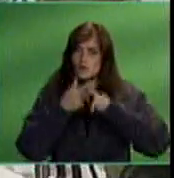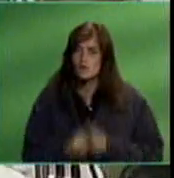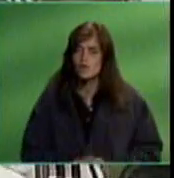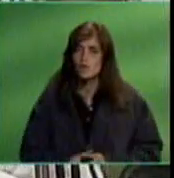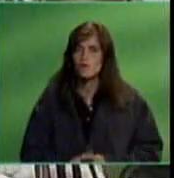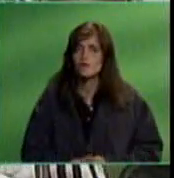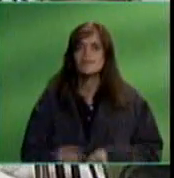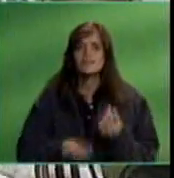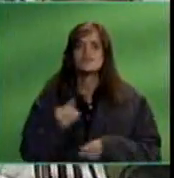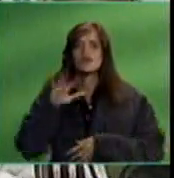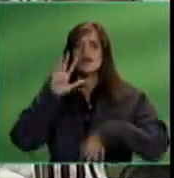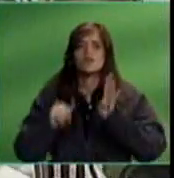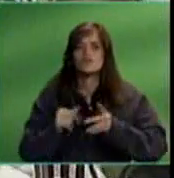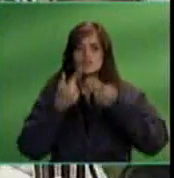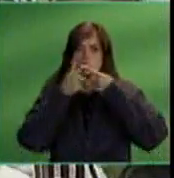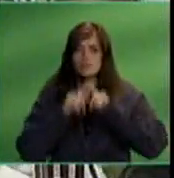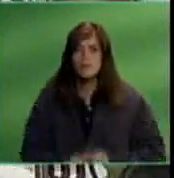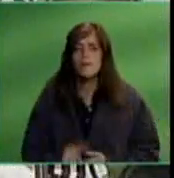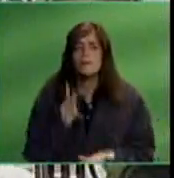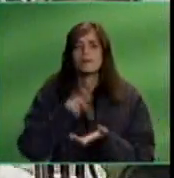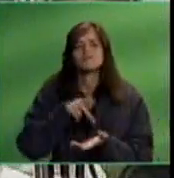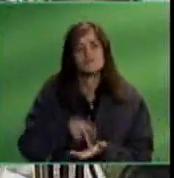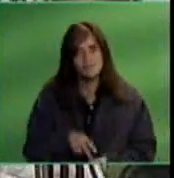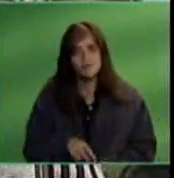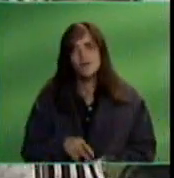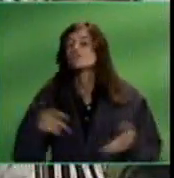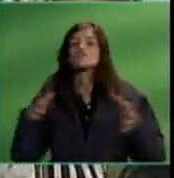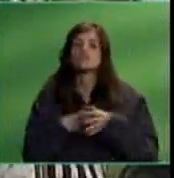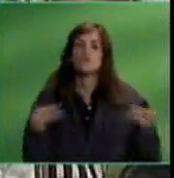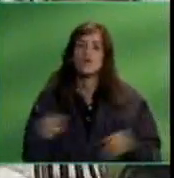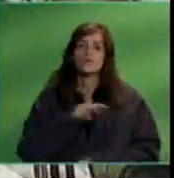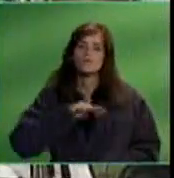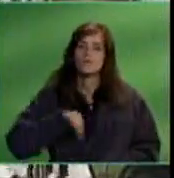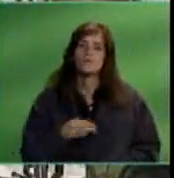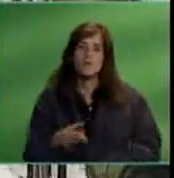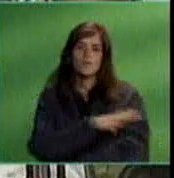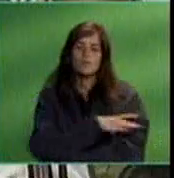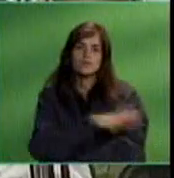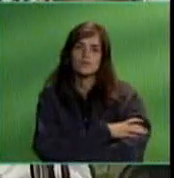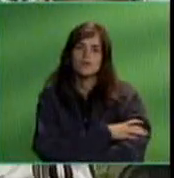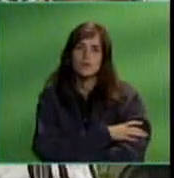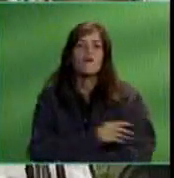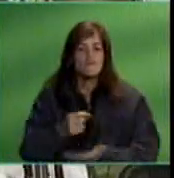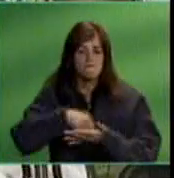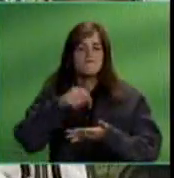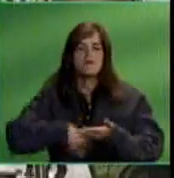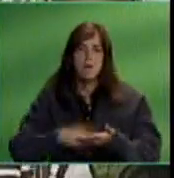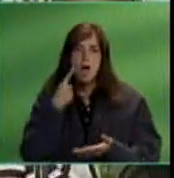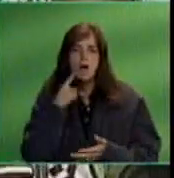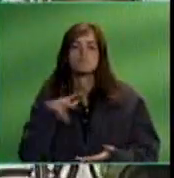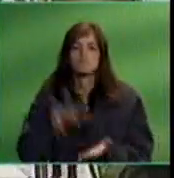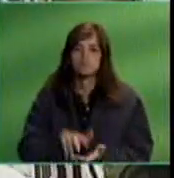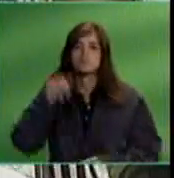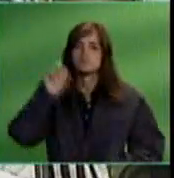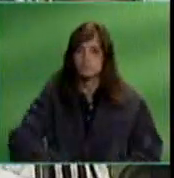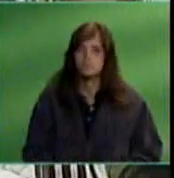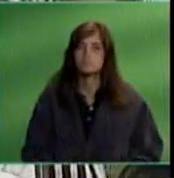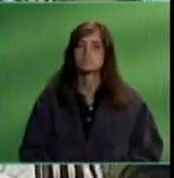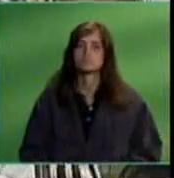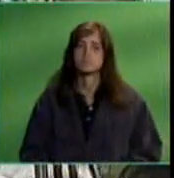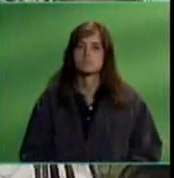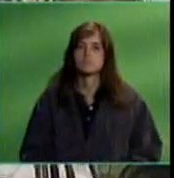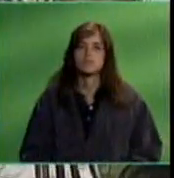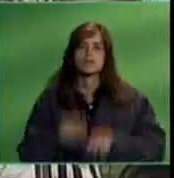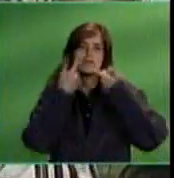cierto se han hecho 14 auditorías donde han participado todos los miembros de la oposición y las han firmado y las han avalado se